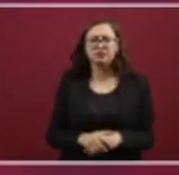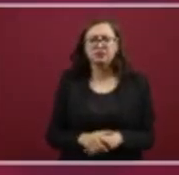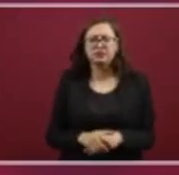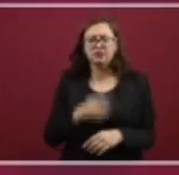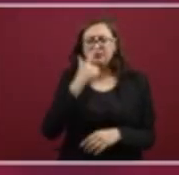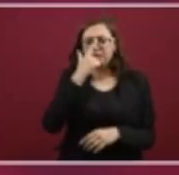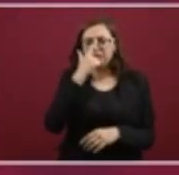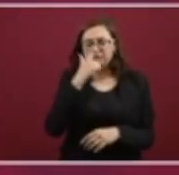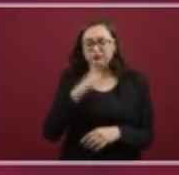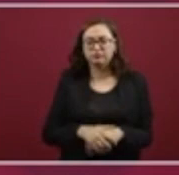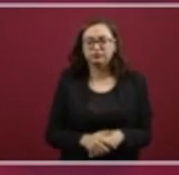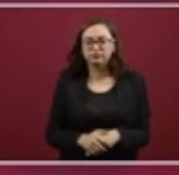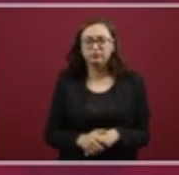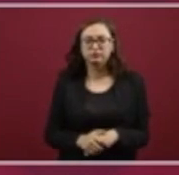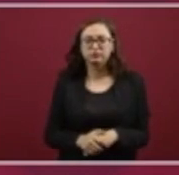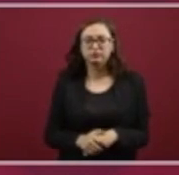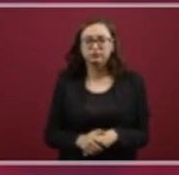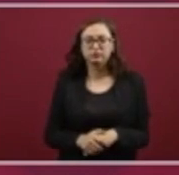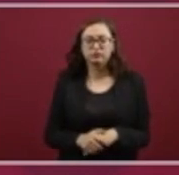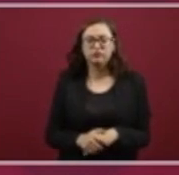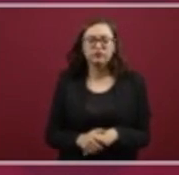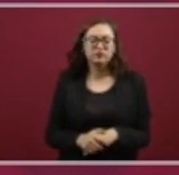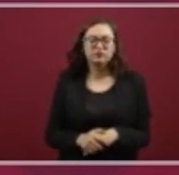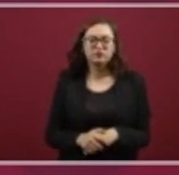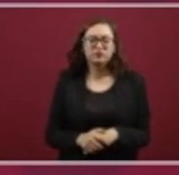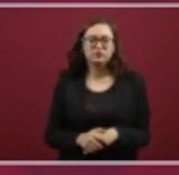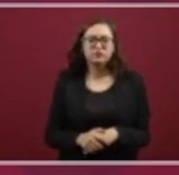Es lo que ya está